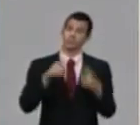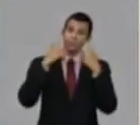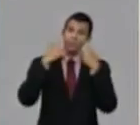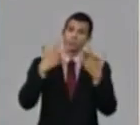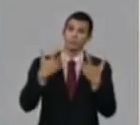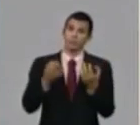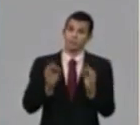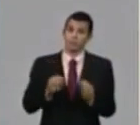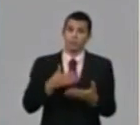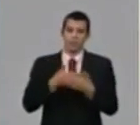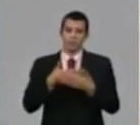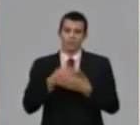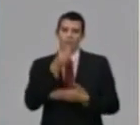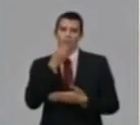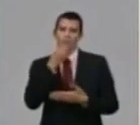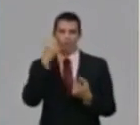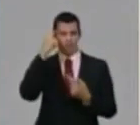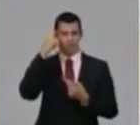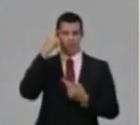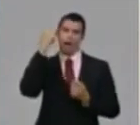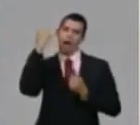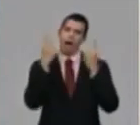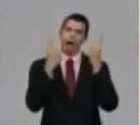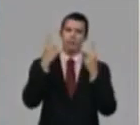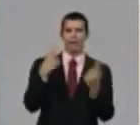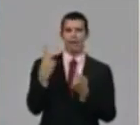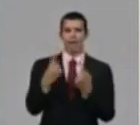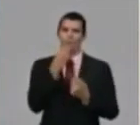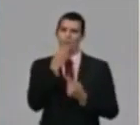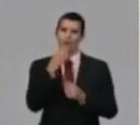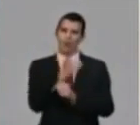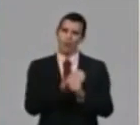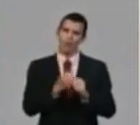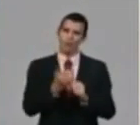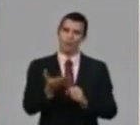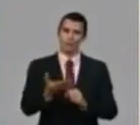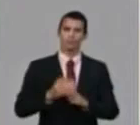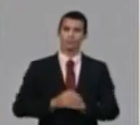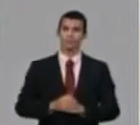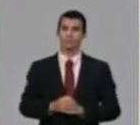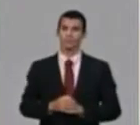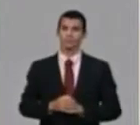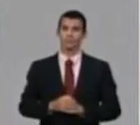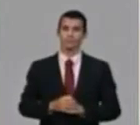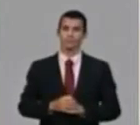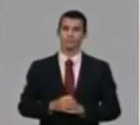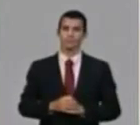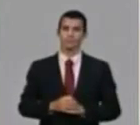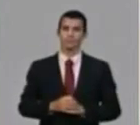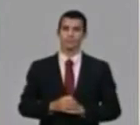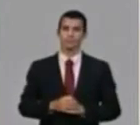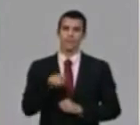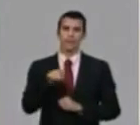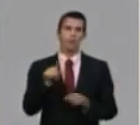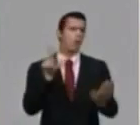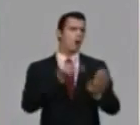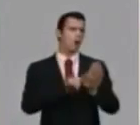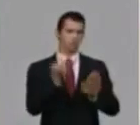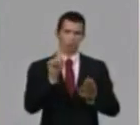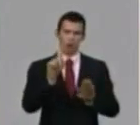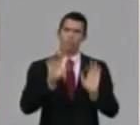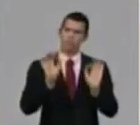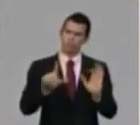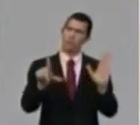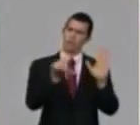tienen en estos momentos. Todo esto se va ordenando por normativas del Ministerio de Finanzas y Precios. Nosotros hemos indicado